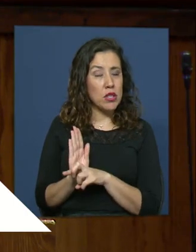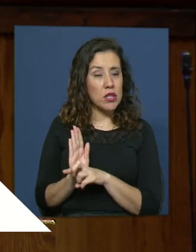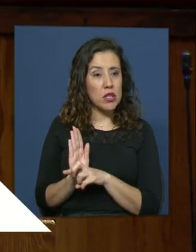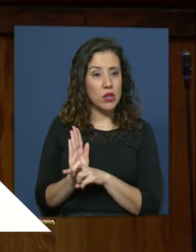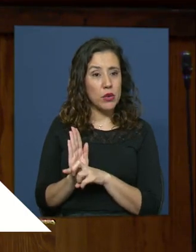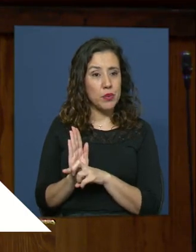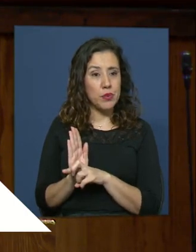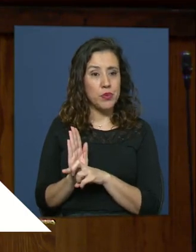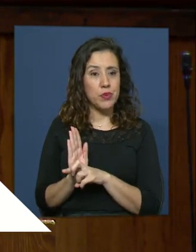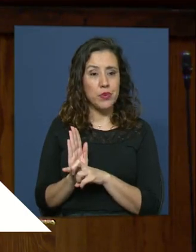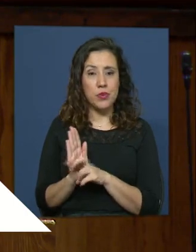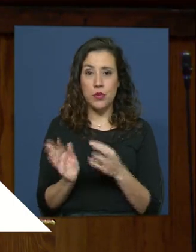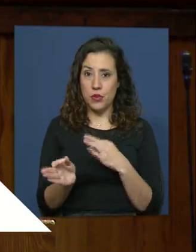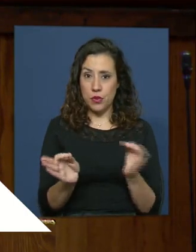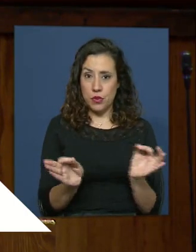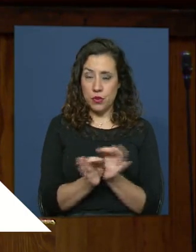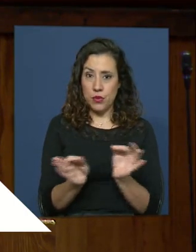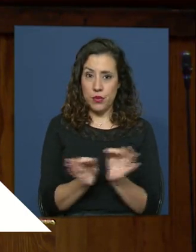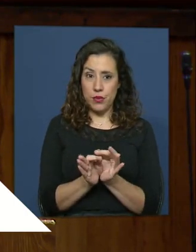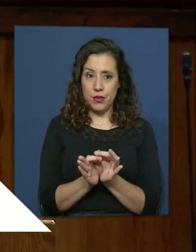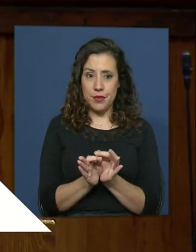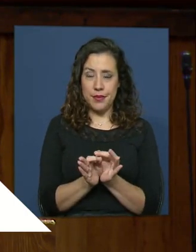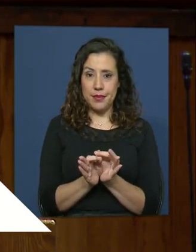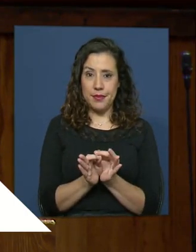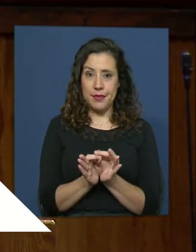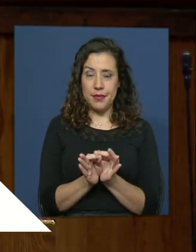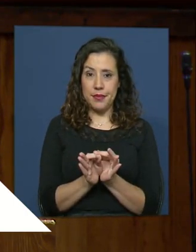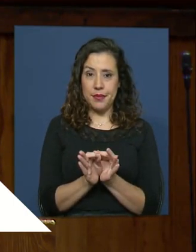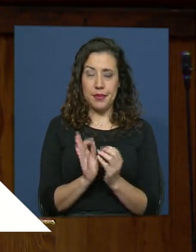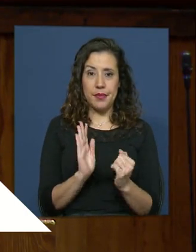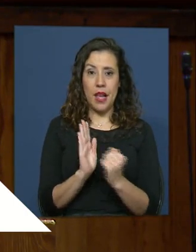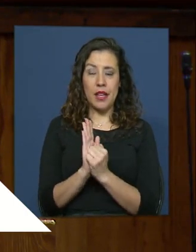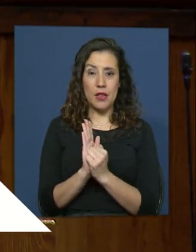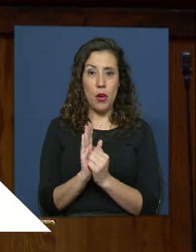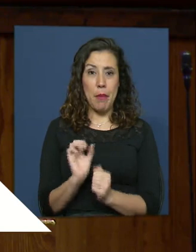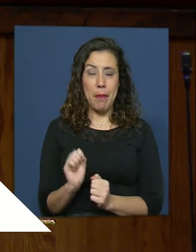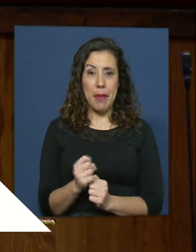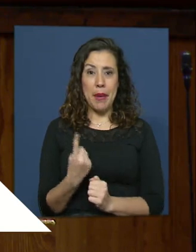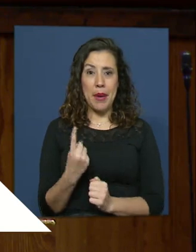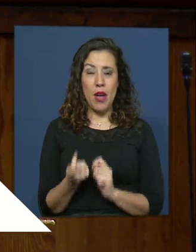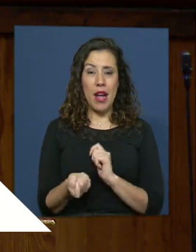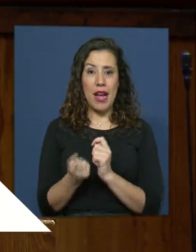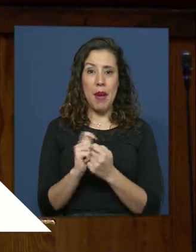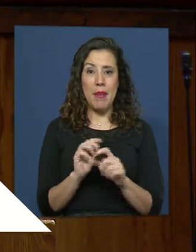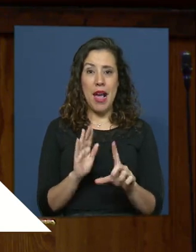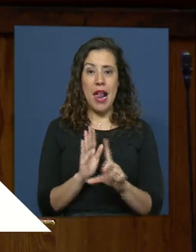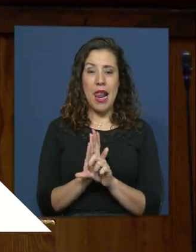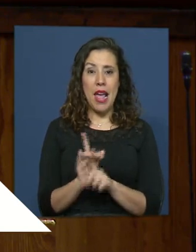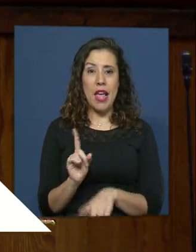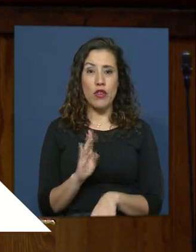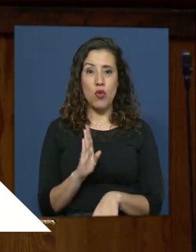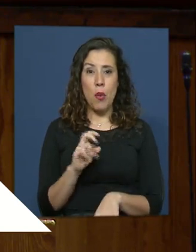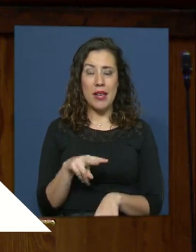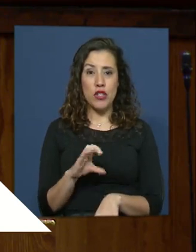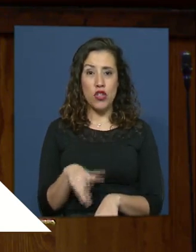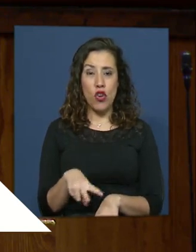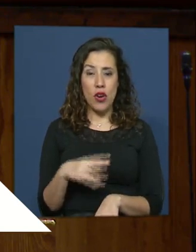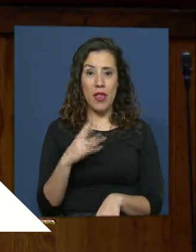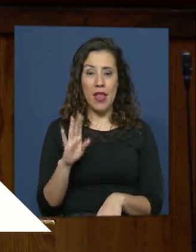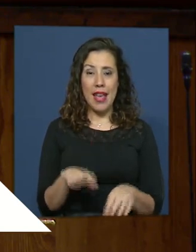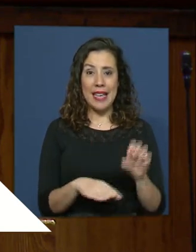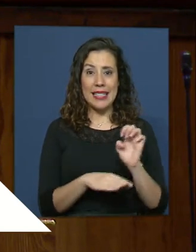que reseño a continuación. En el artículo 1, que modifica la ley de subvención del Estado